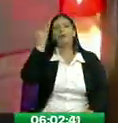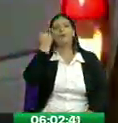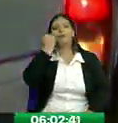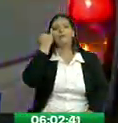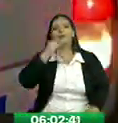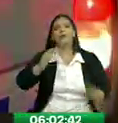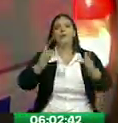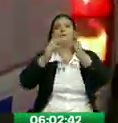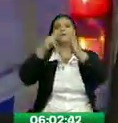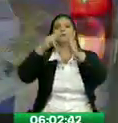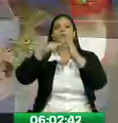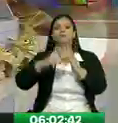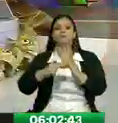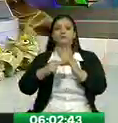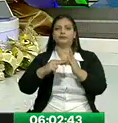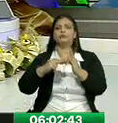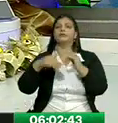Pizarro.